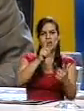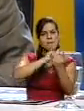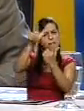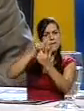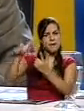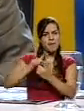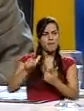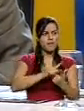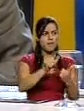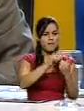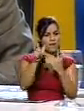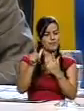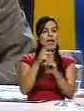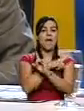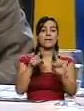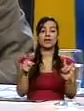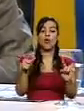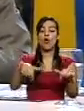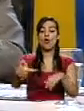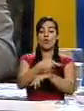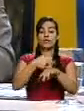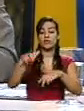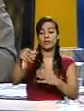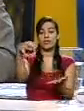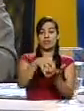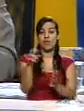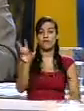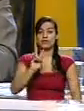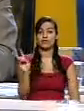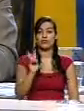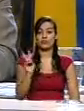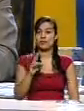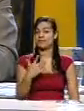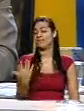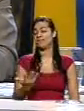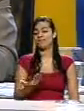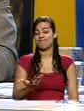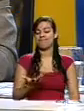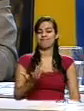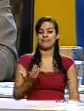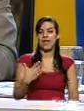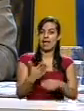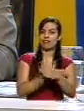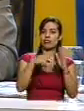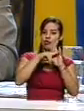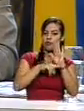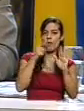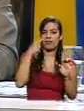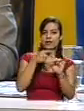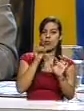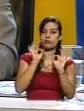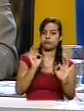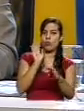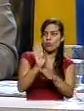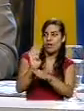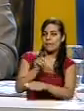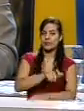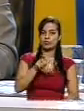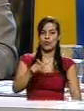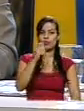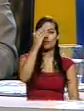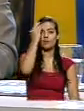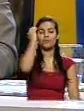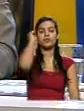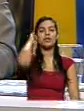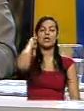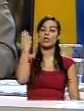caso, el gobierno, el Estado venezolano está obligado a tomar las medidas para garantizar la seguridad. Y por eso, desde el